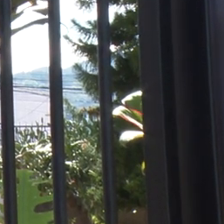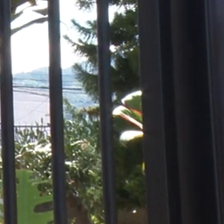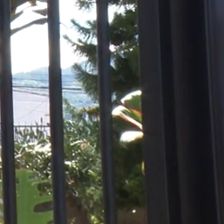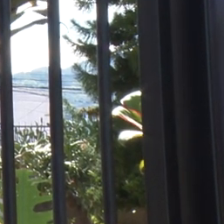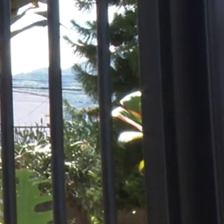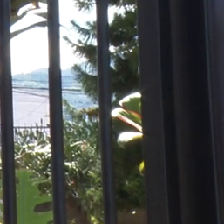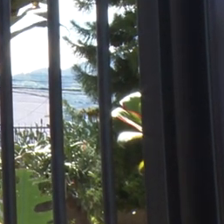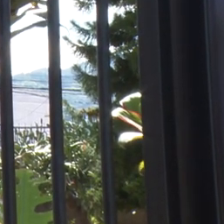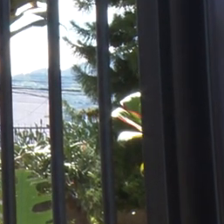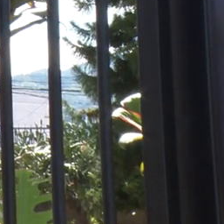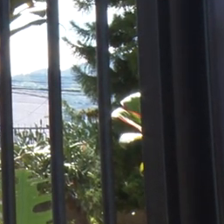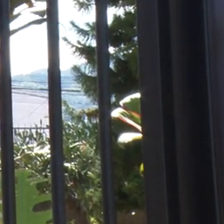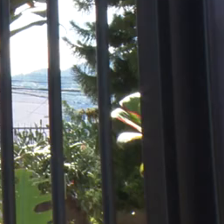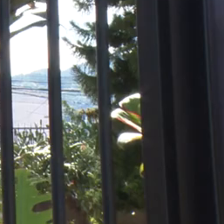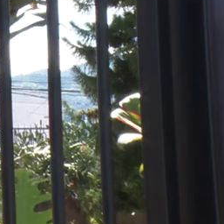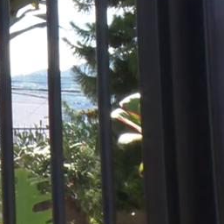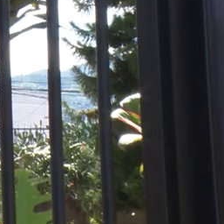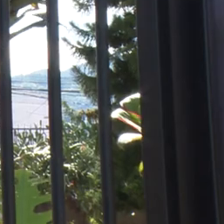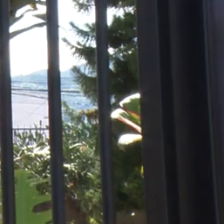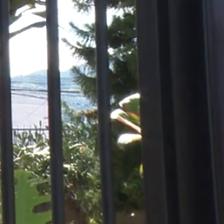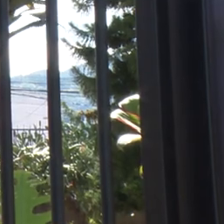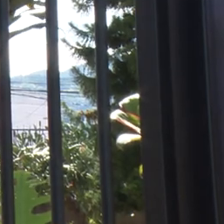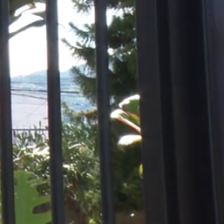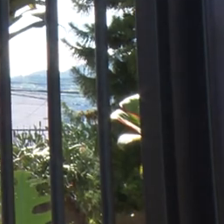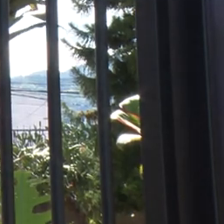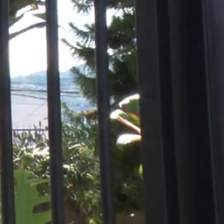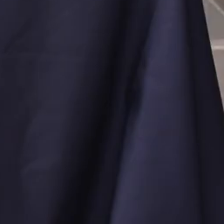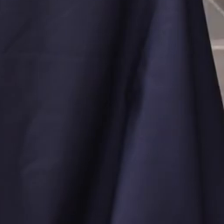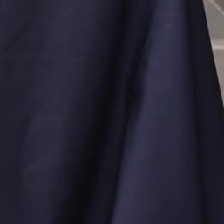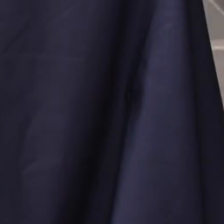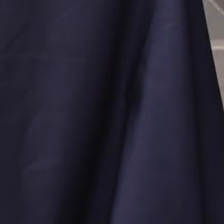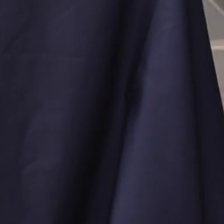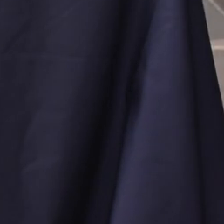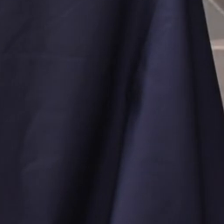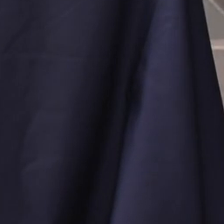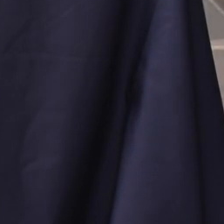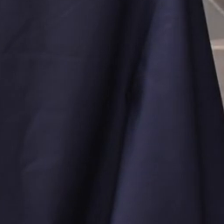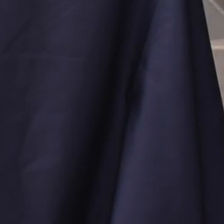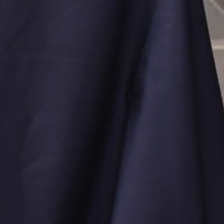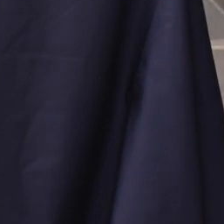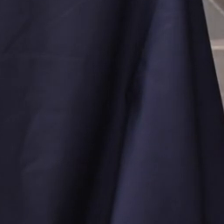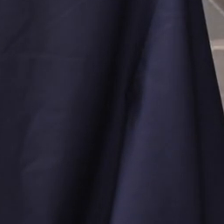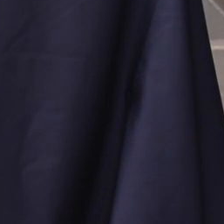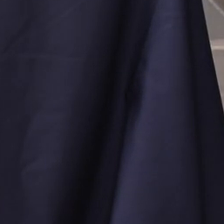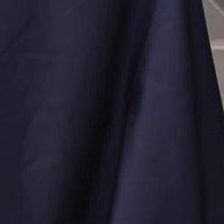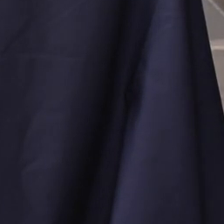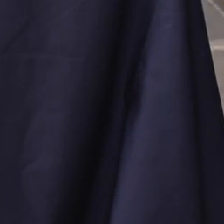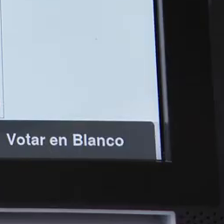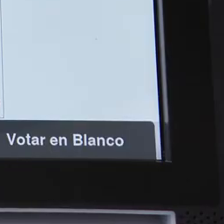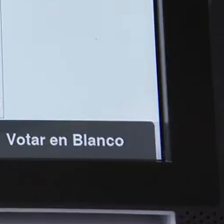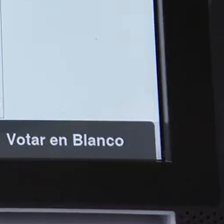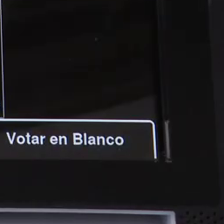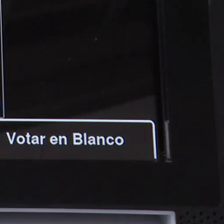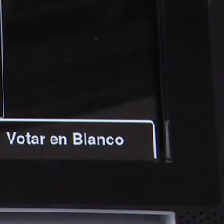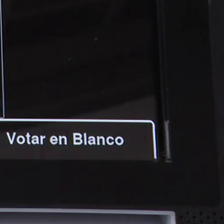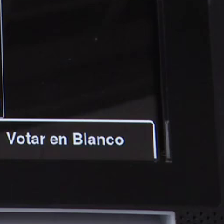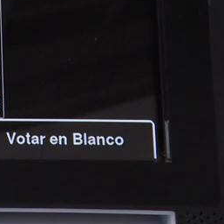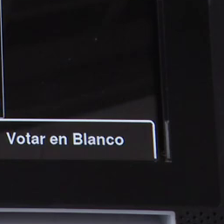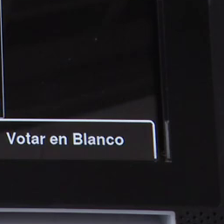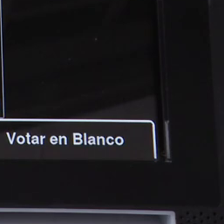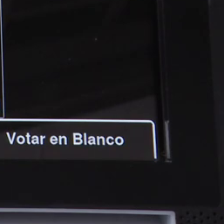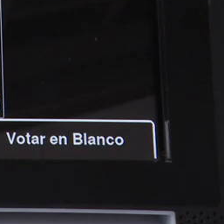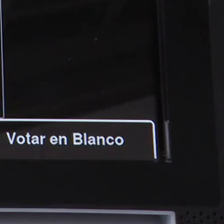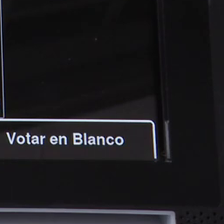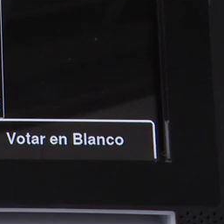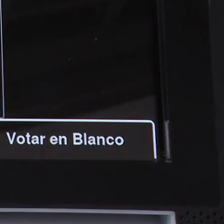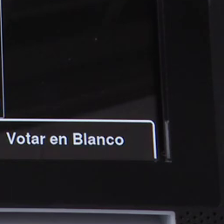donde cada día la tecnología pues está como una herramienta más al servicio de las personas me parece con un buen protocolo de seguridad